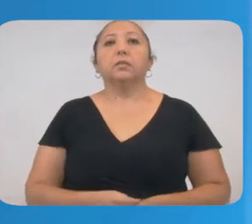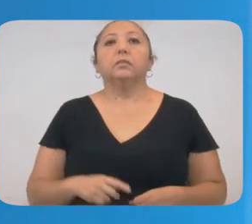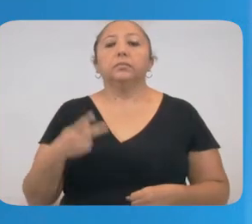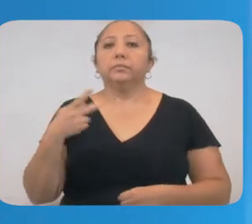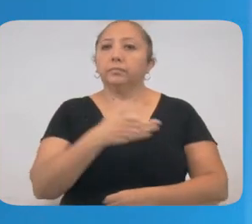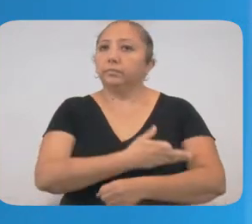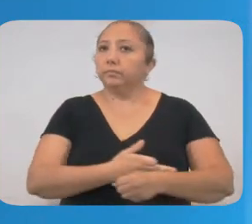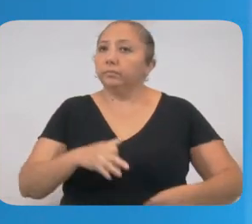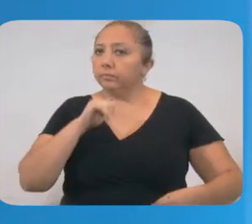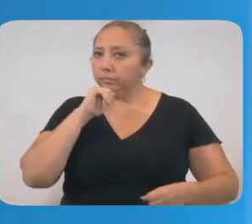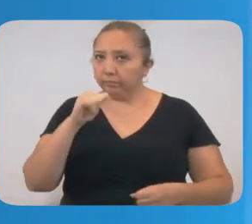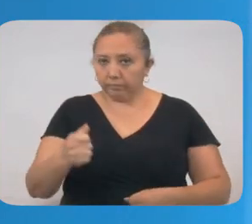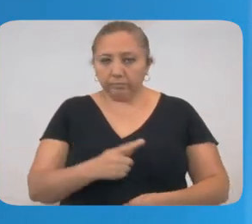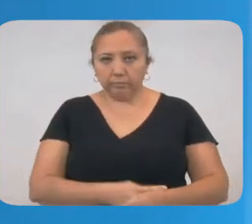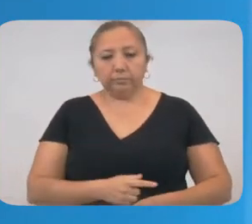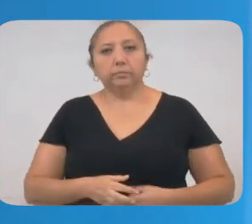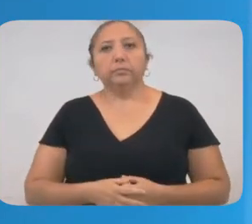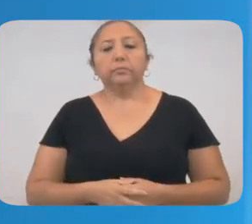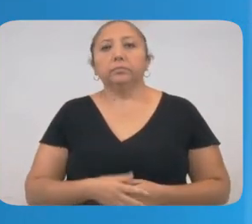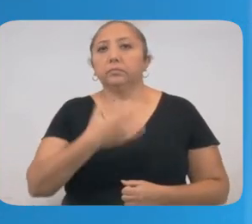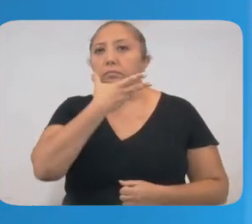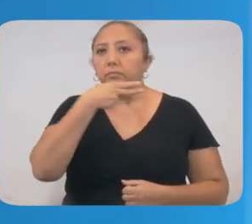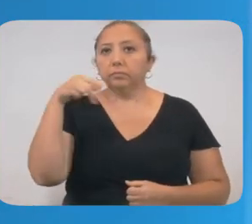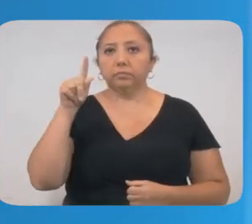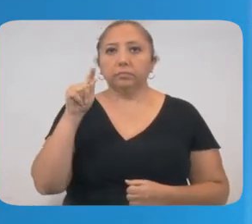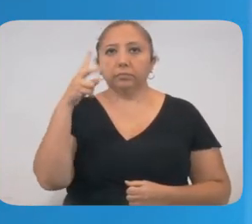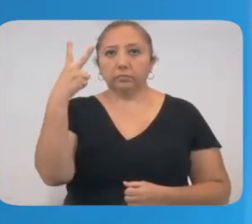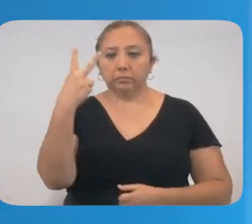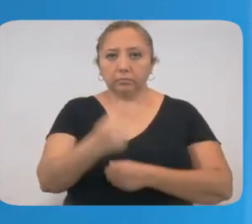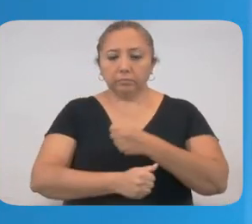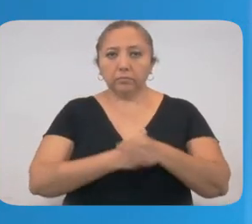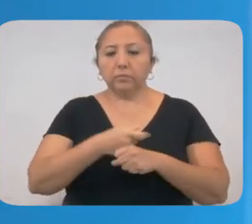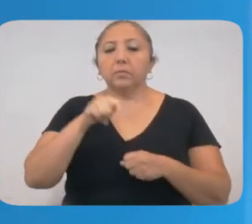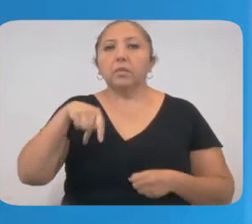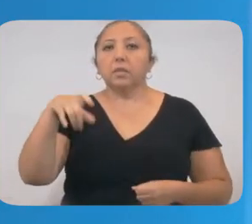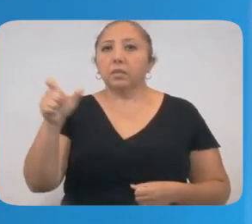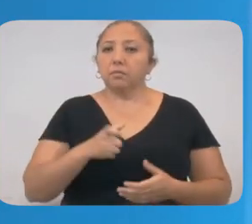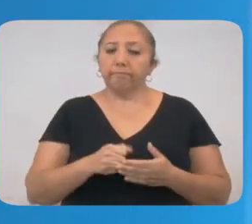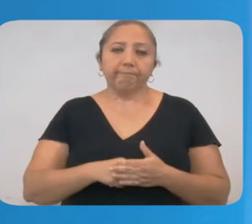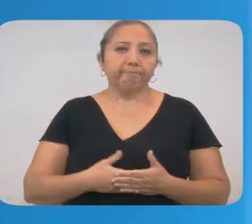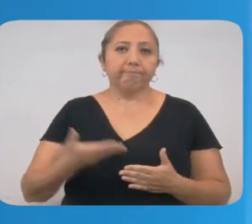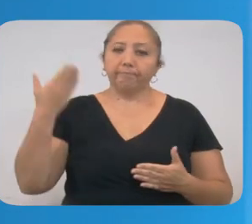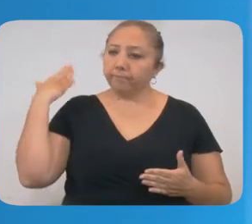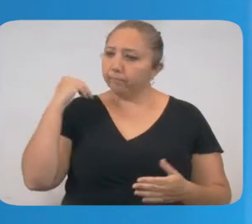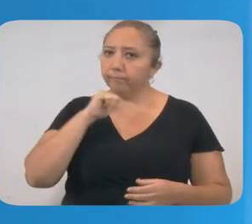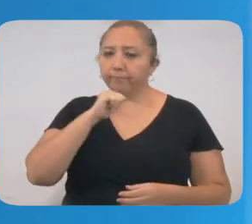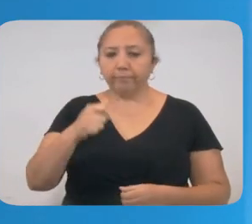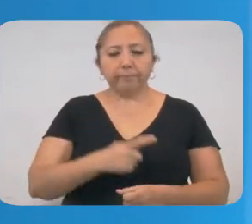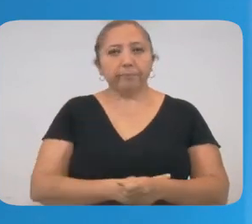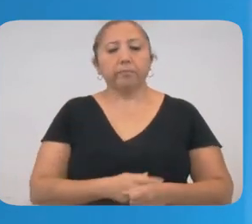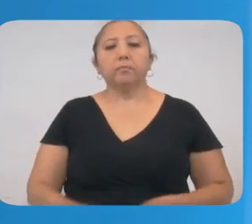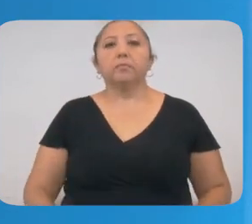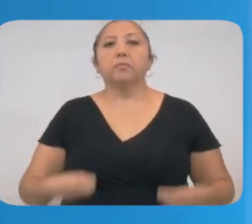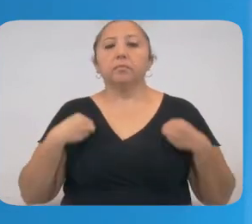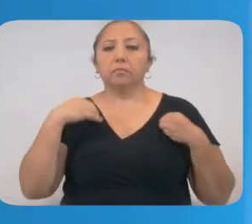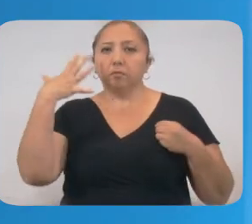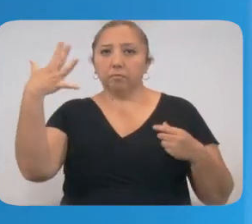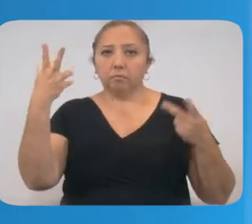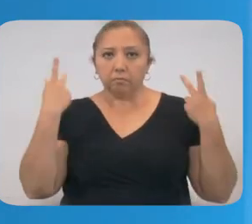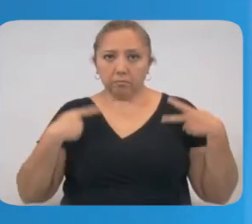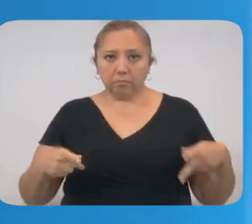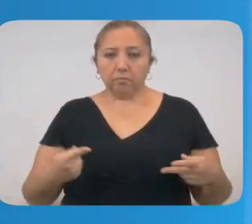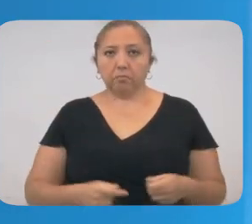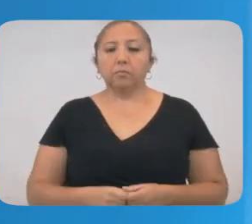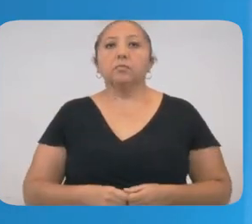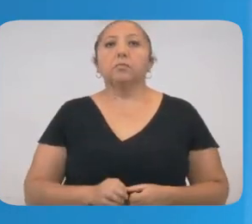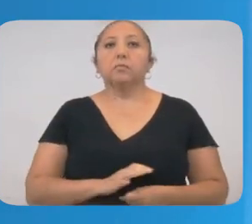reportan síntomas. Hombre de 72 años de Tecash, sin antecedente de enfermedades. Convivía con 5 contactos, los cuales